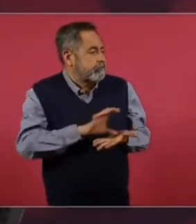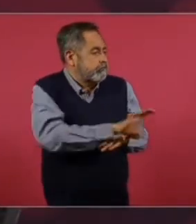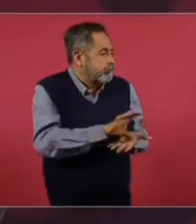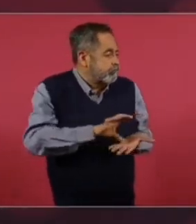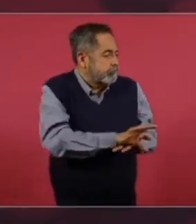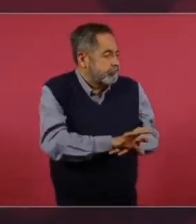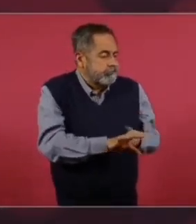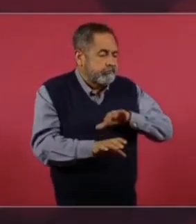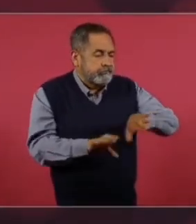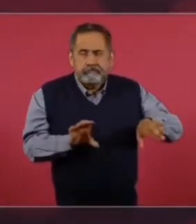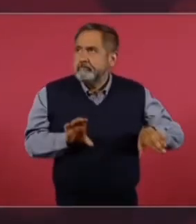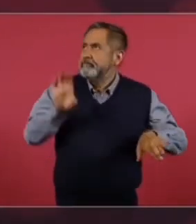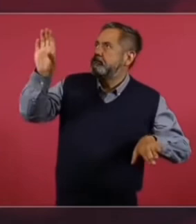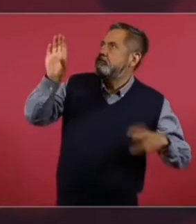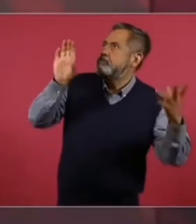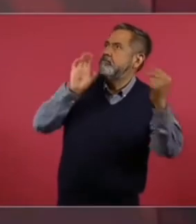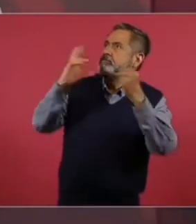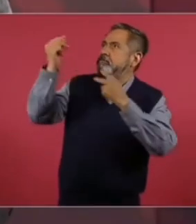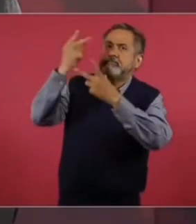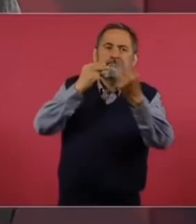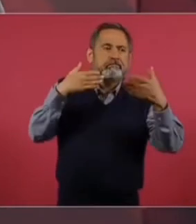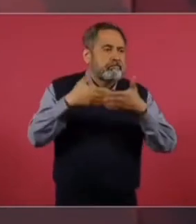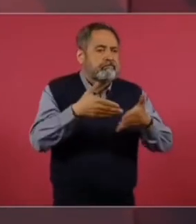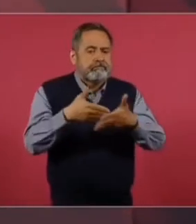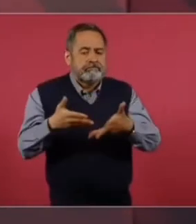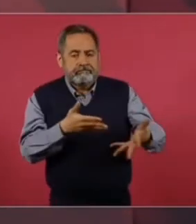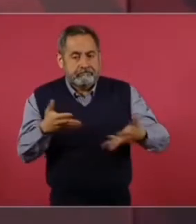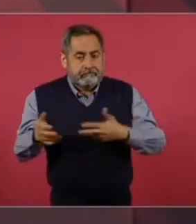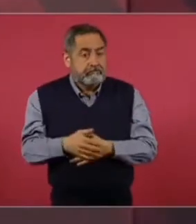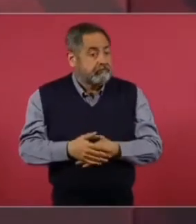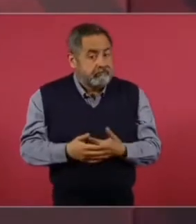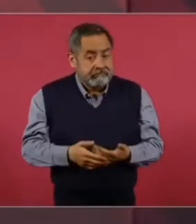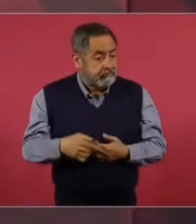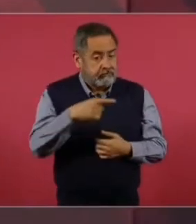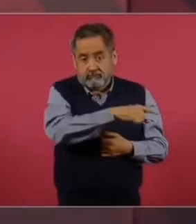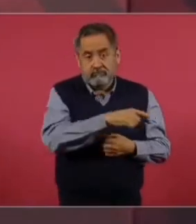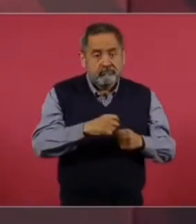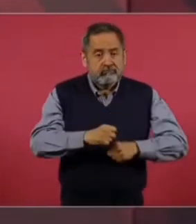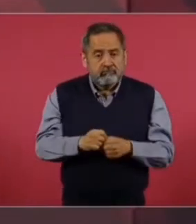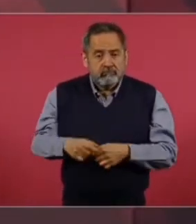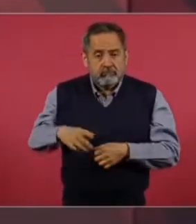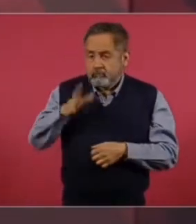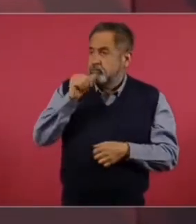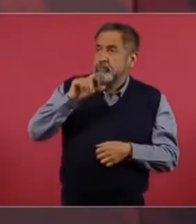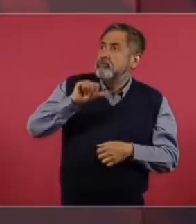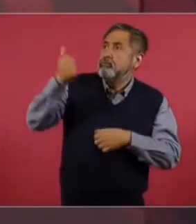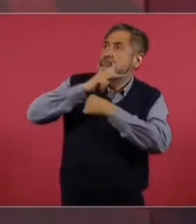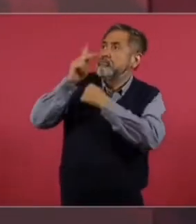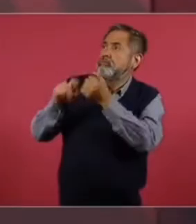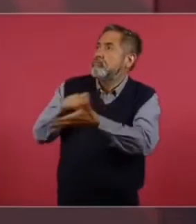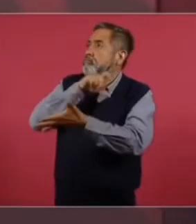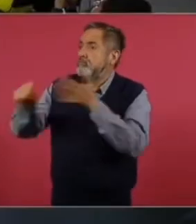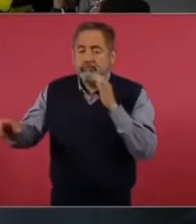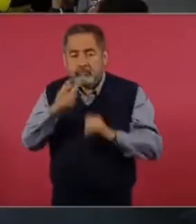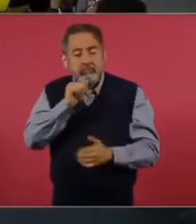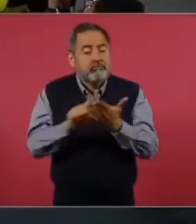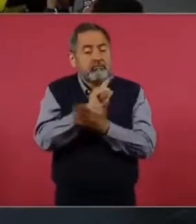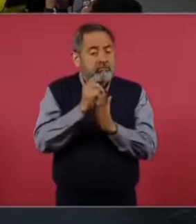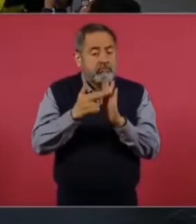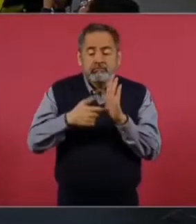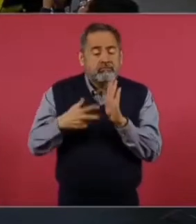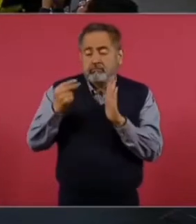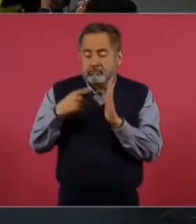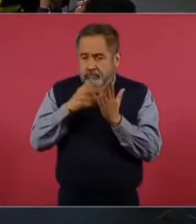poder de que no se podían comprar medicamentos en el extranjero. La ley no lo